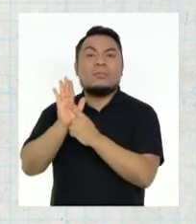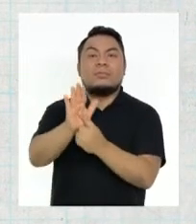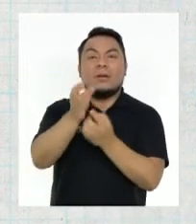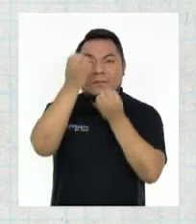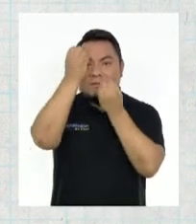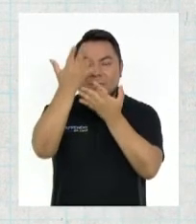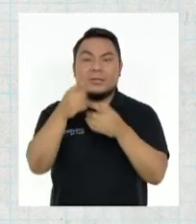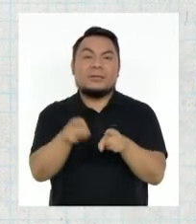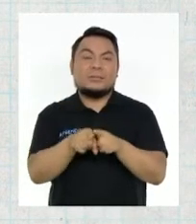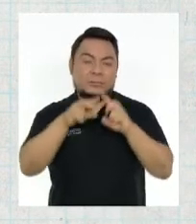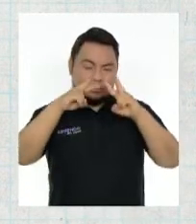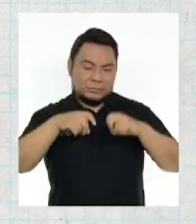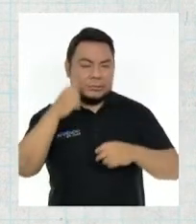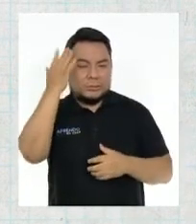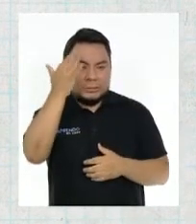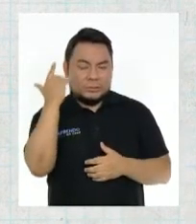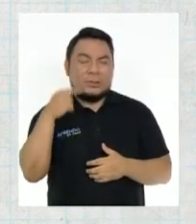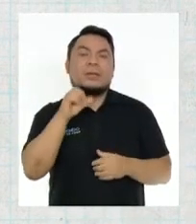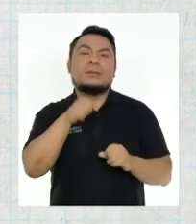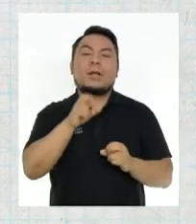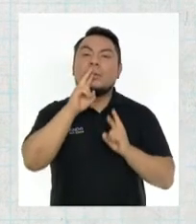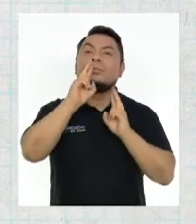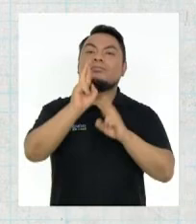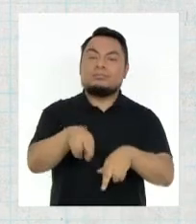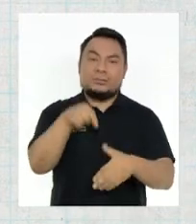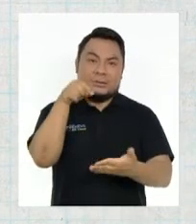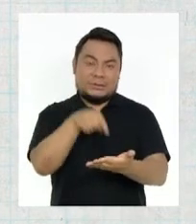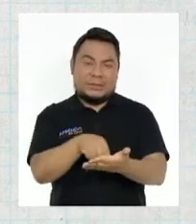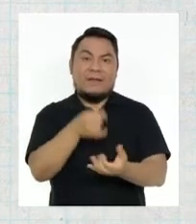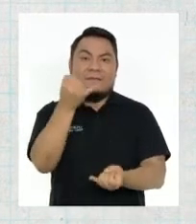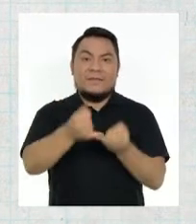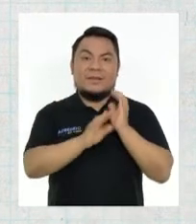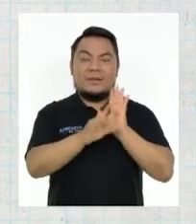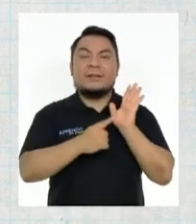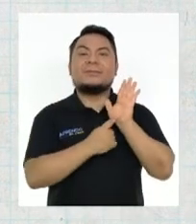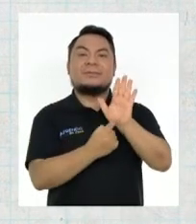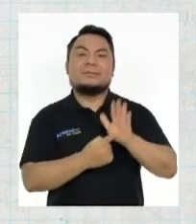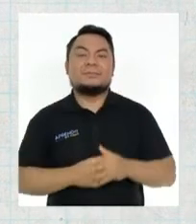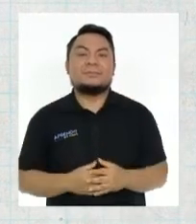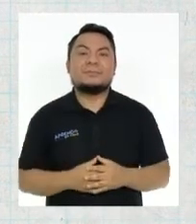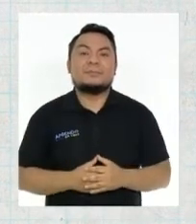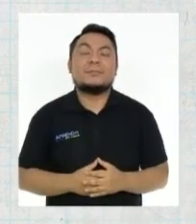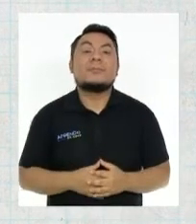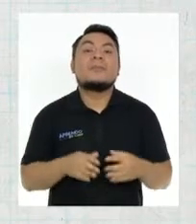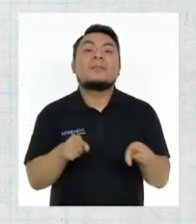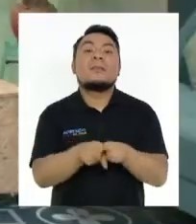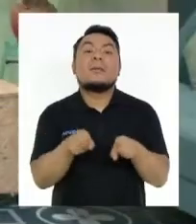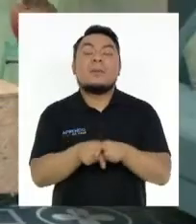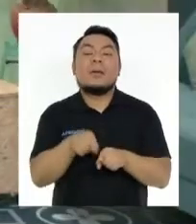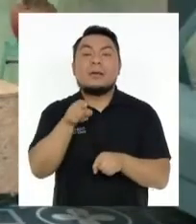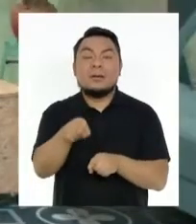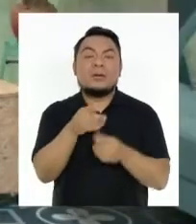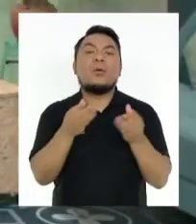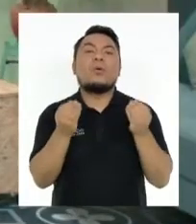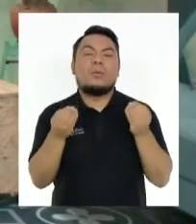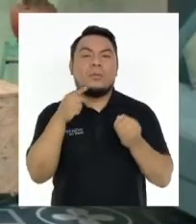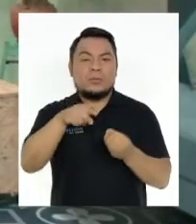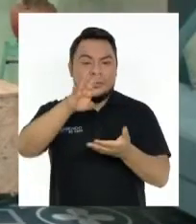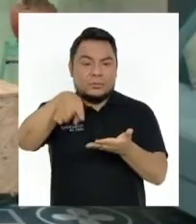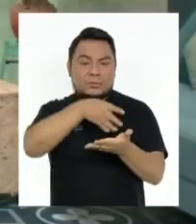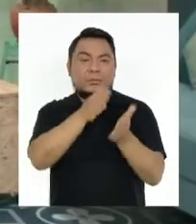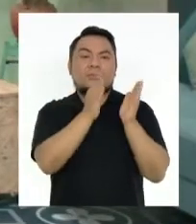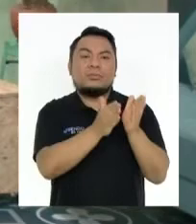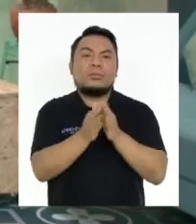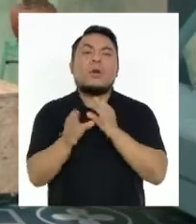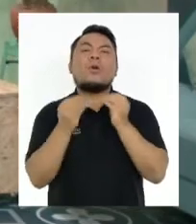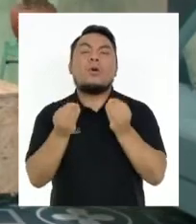datos, análisis e interpretación de los resultados y formulación de conclusiones. También los elementos que componen una encuesta y los